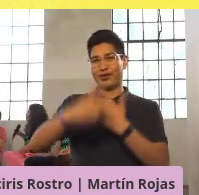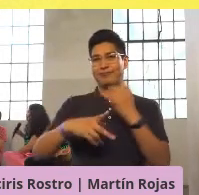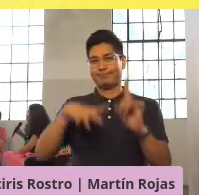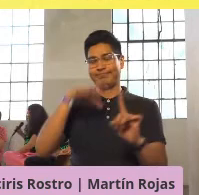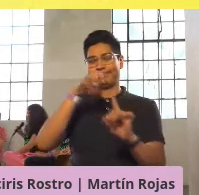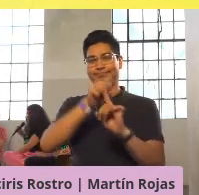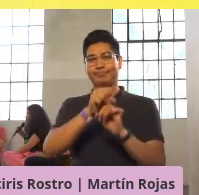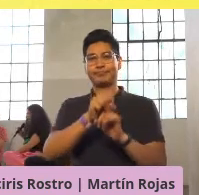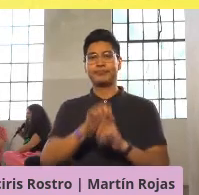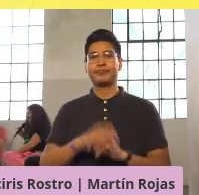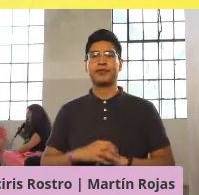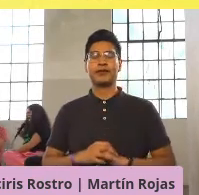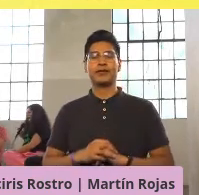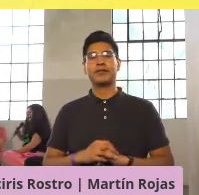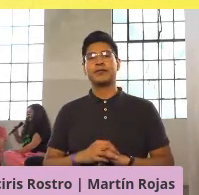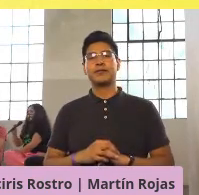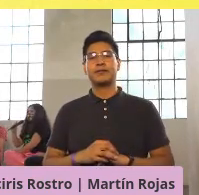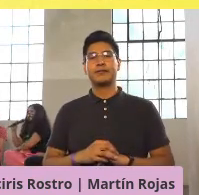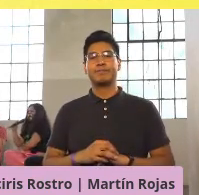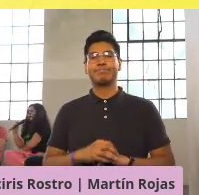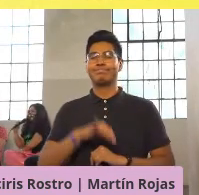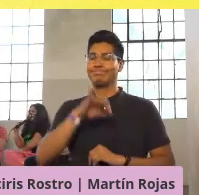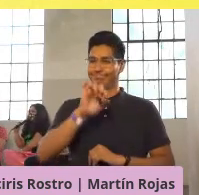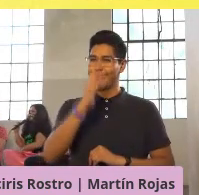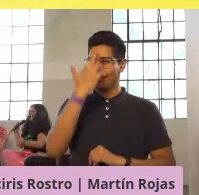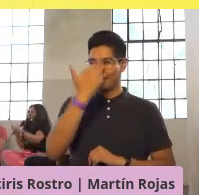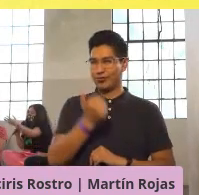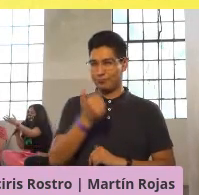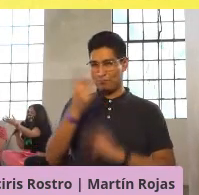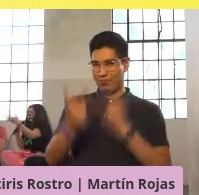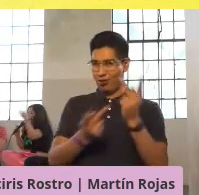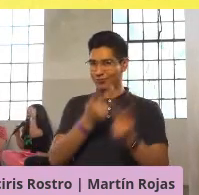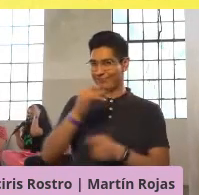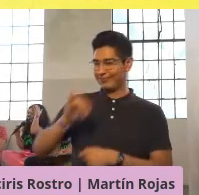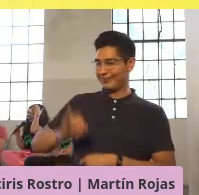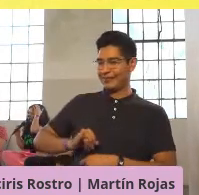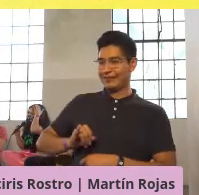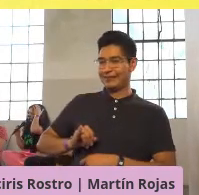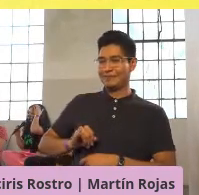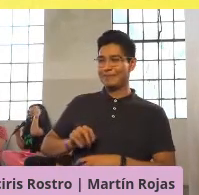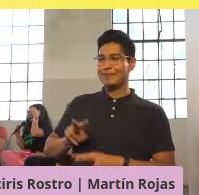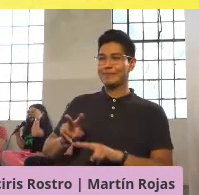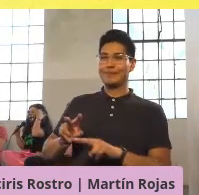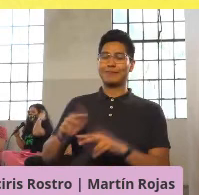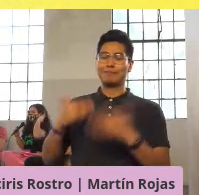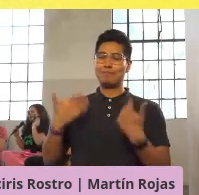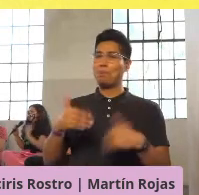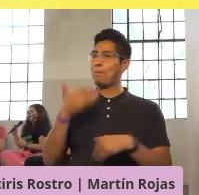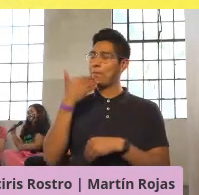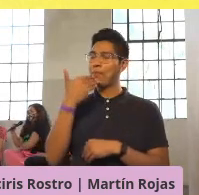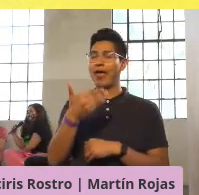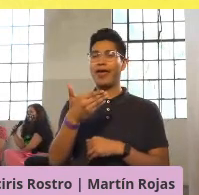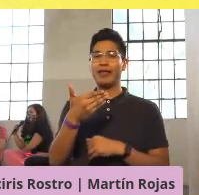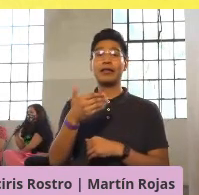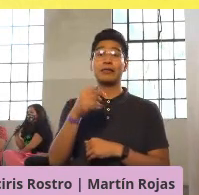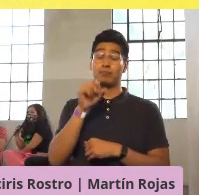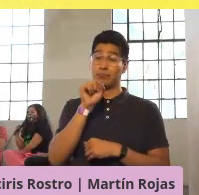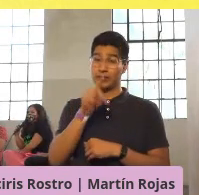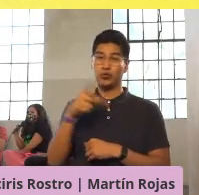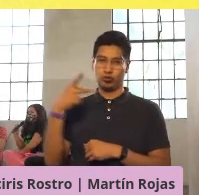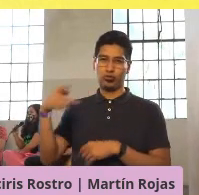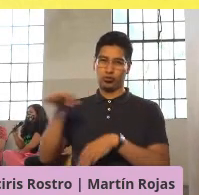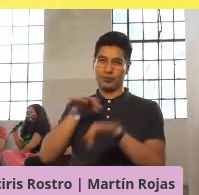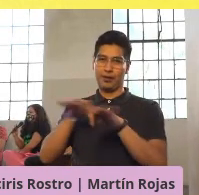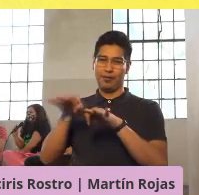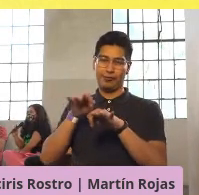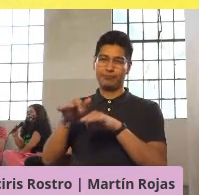suceda. Sí, y la verdad es que sí es una pregunta muy interesante, obvio desde tu trinchera, porque solo estando ahí te das